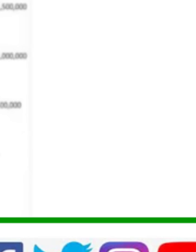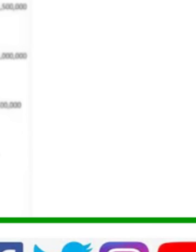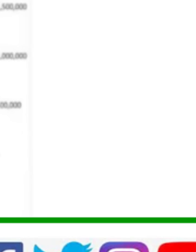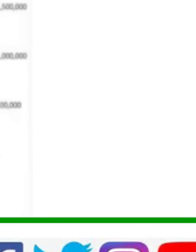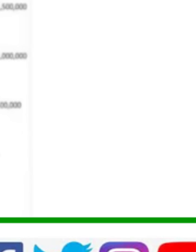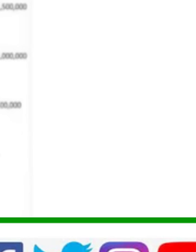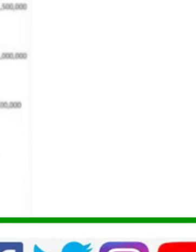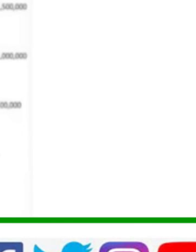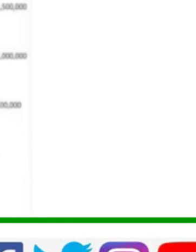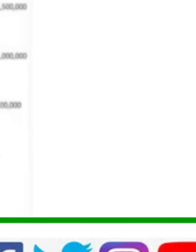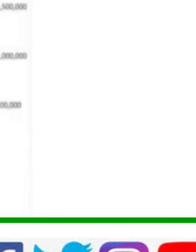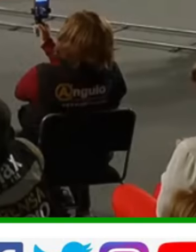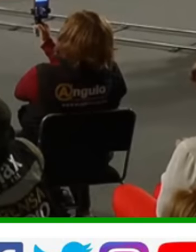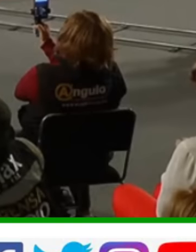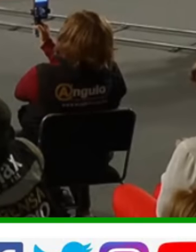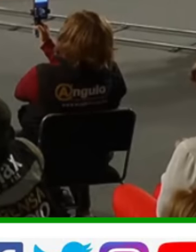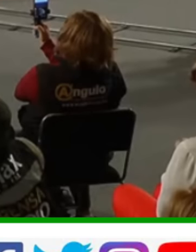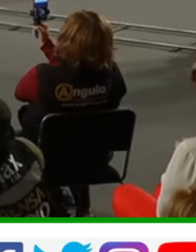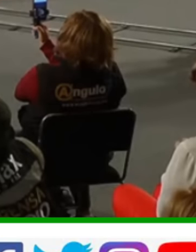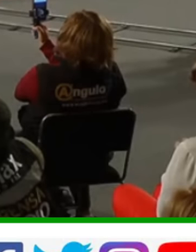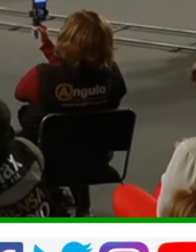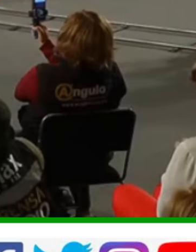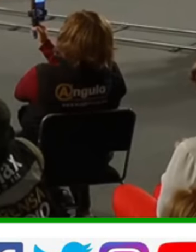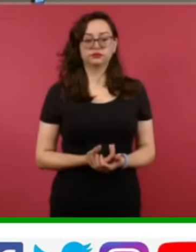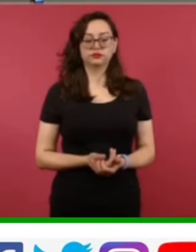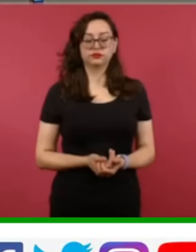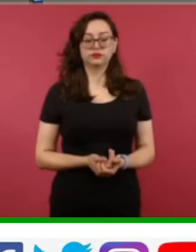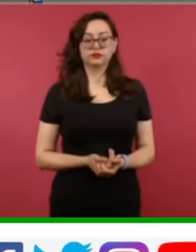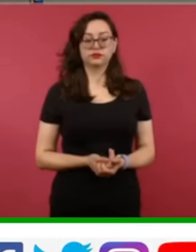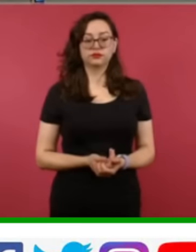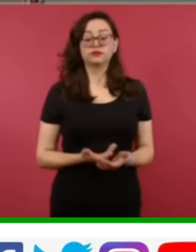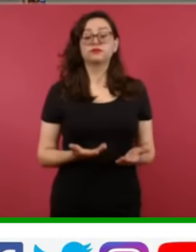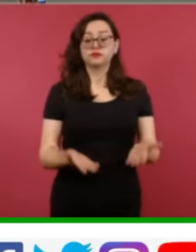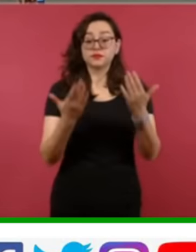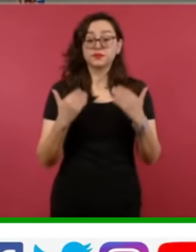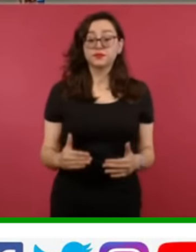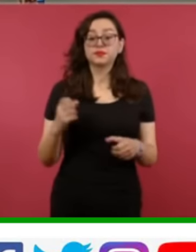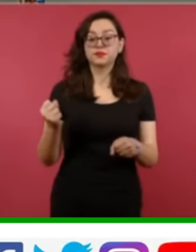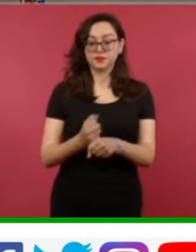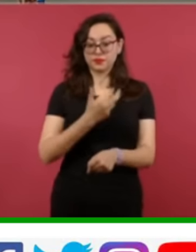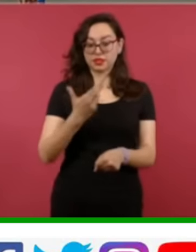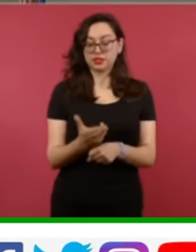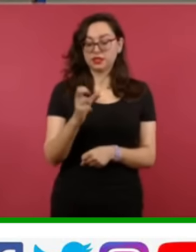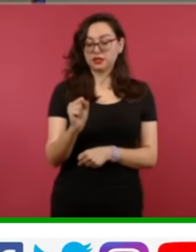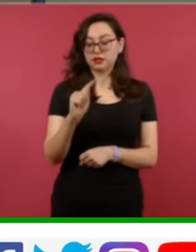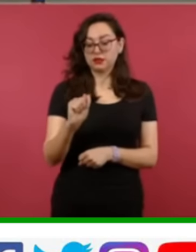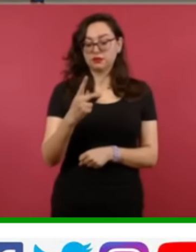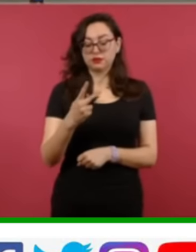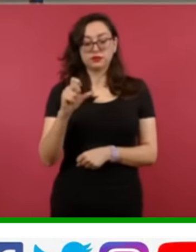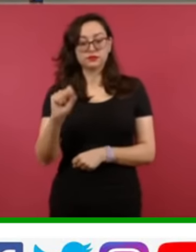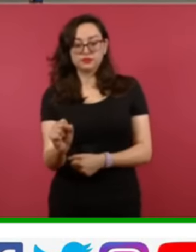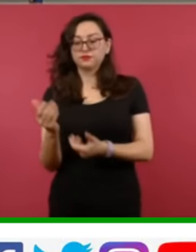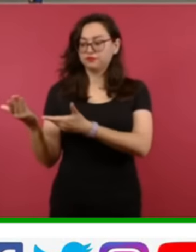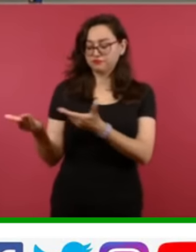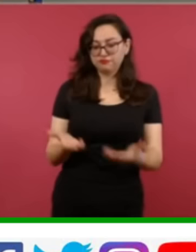para poder ser una pensión digna. Adelante. Le pasamos la palabra al secretario de trabajo para que nos pueda explicar cómo se